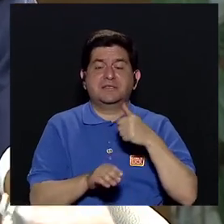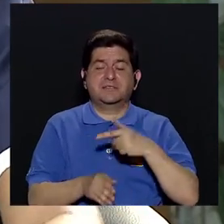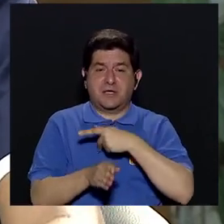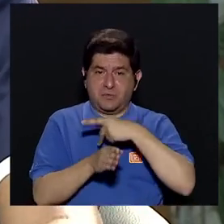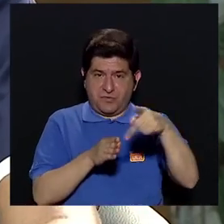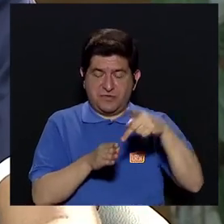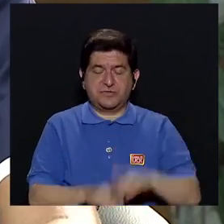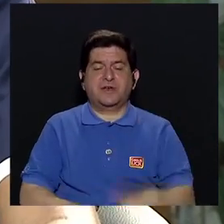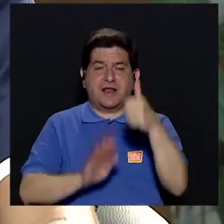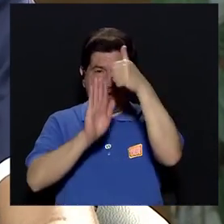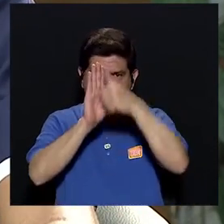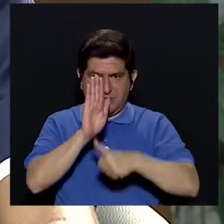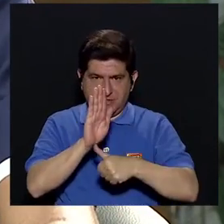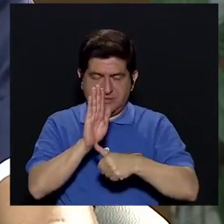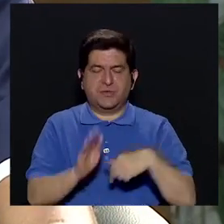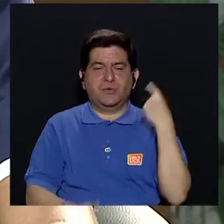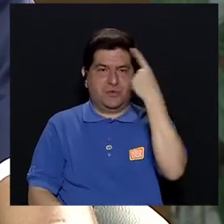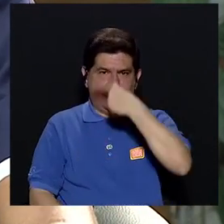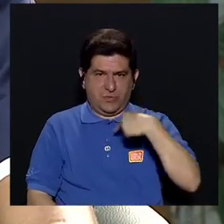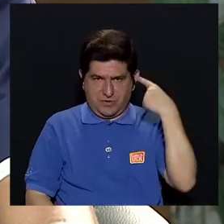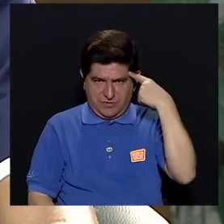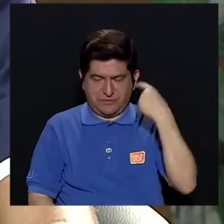por un profesional en cirugía maxilofacial.